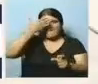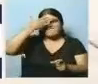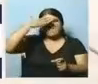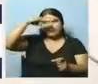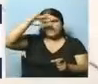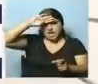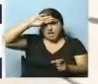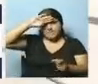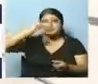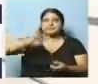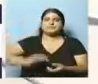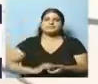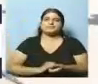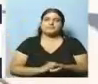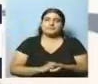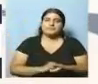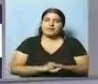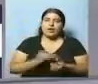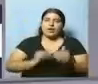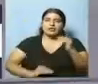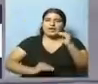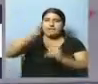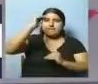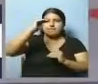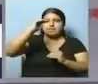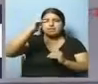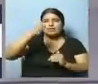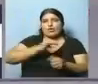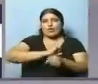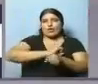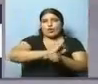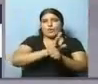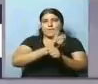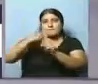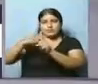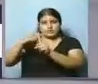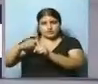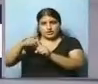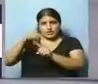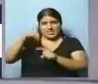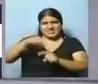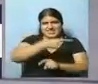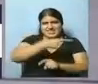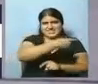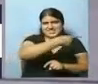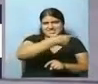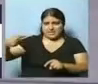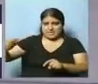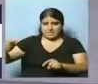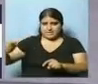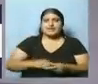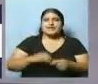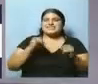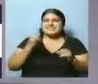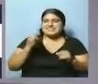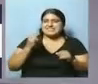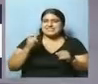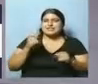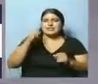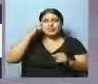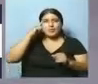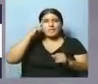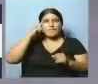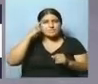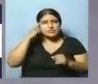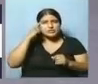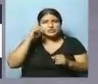digamos. Se habla de que estamos en el pico. ¿Vos pensás que esta es la semana del pico más alto? Yo creo que sí, que estamos ahí,